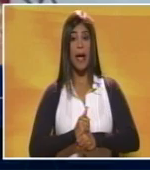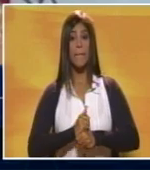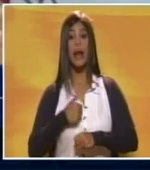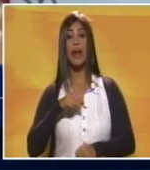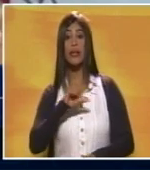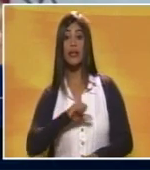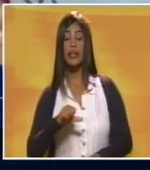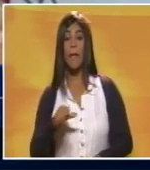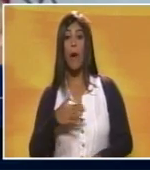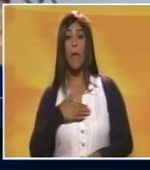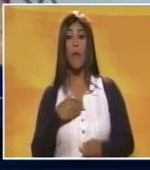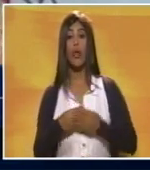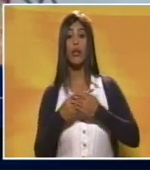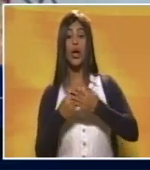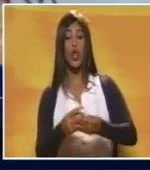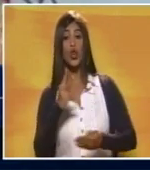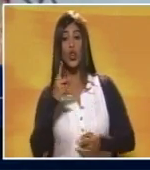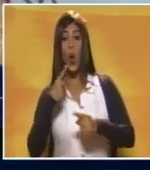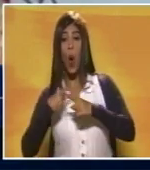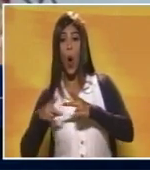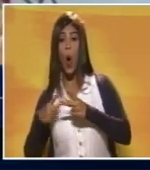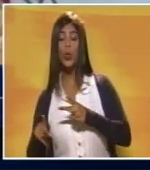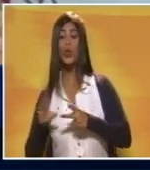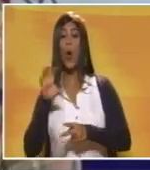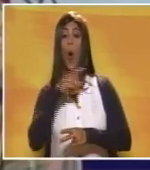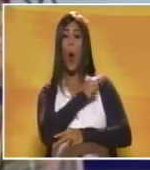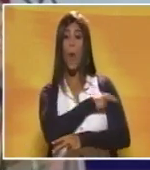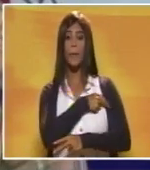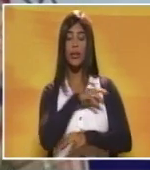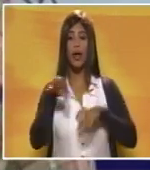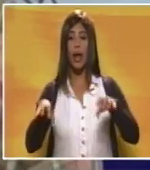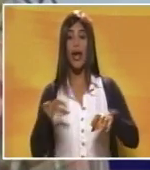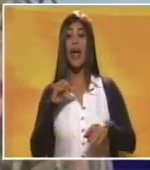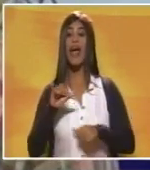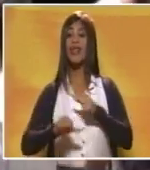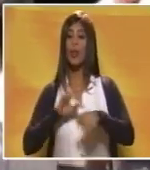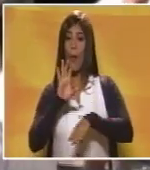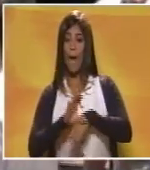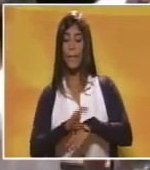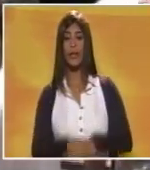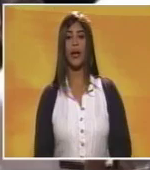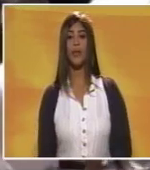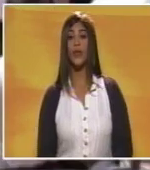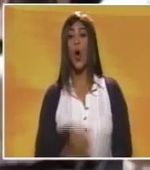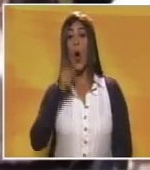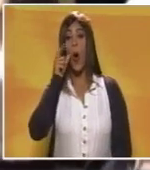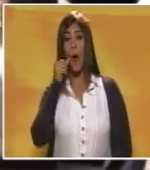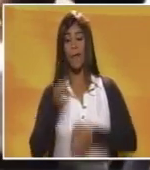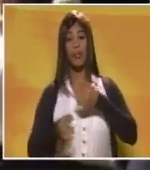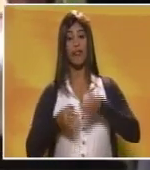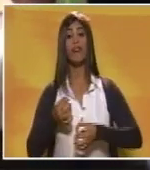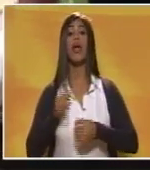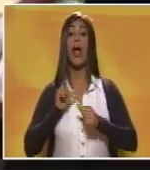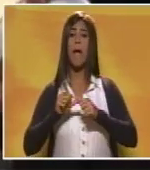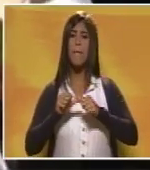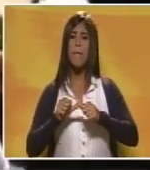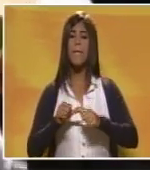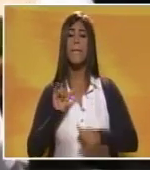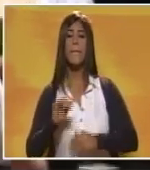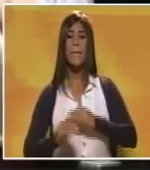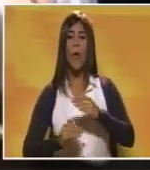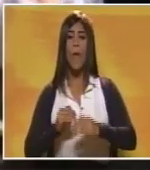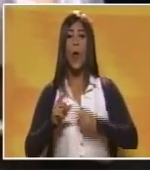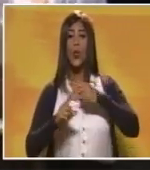esta semana se pueda entregar a otros 2 hospitales en la zona capital. El funcionario reiteró que en la medida en que